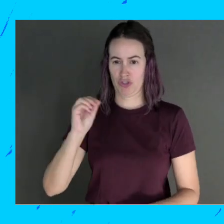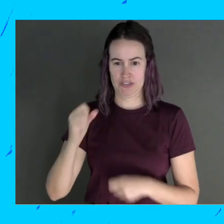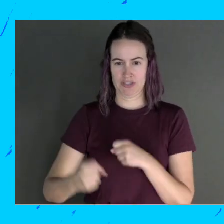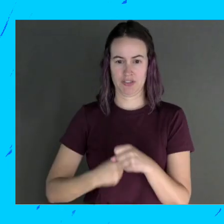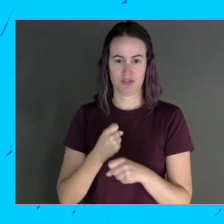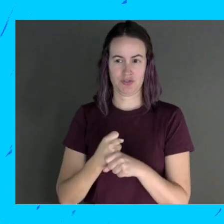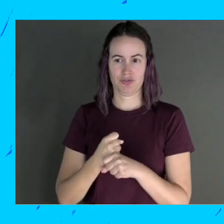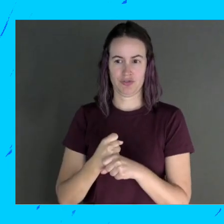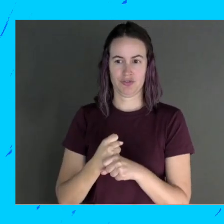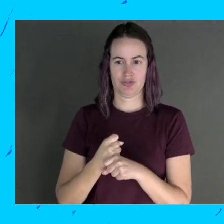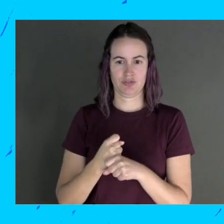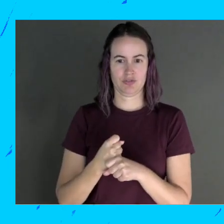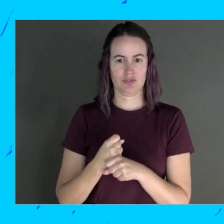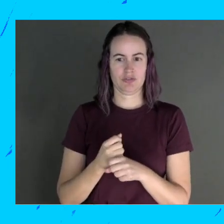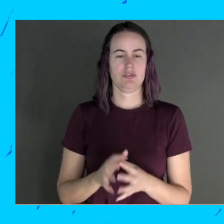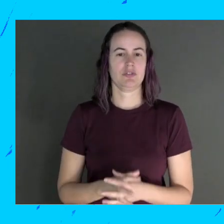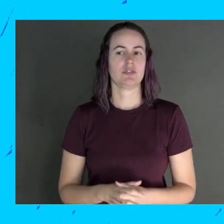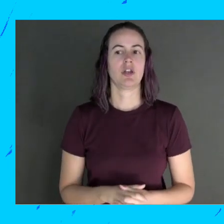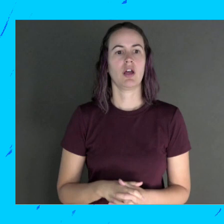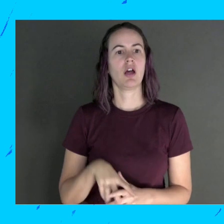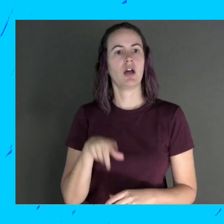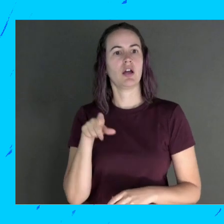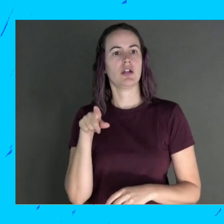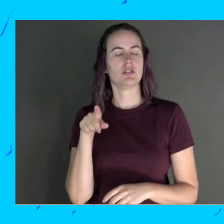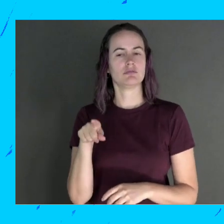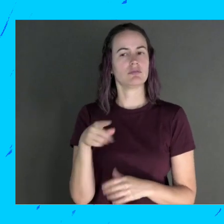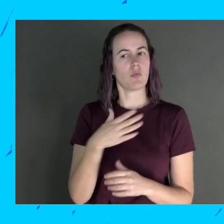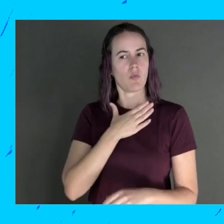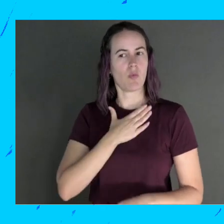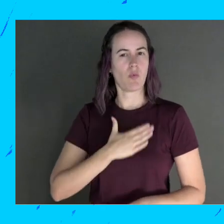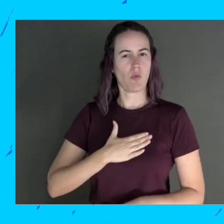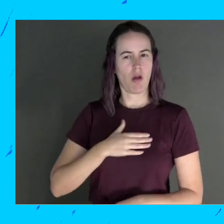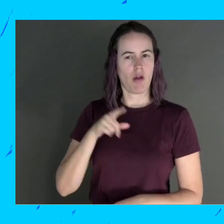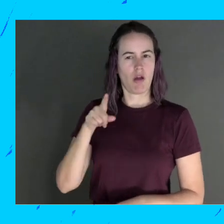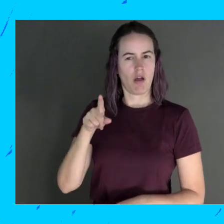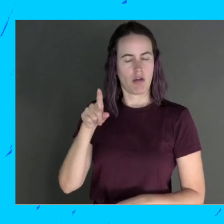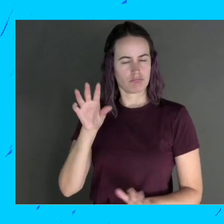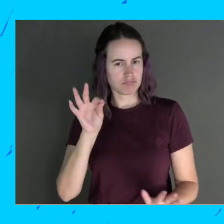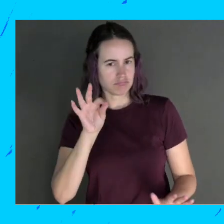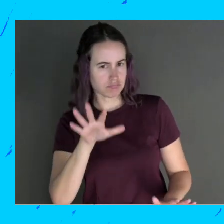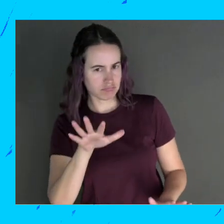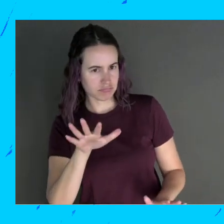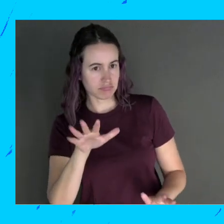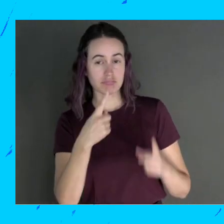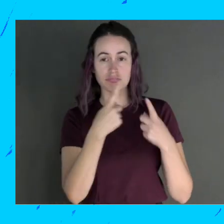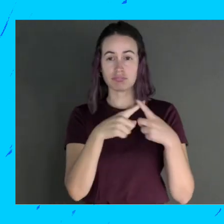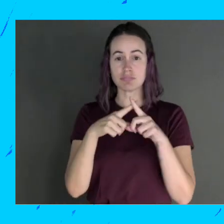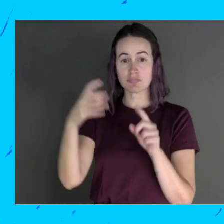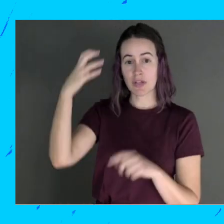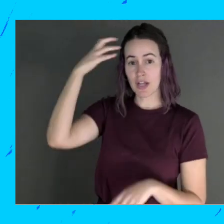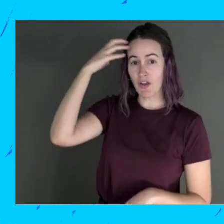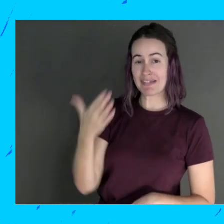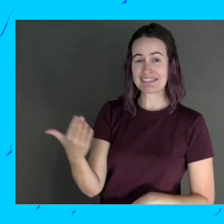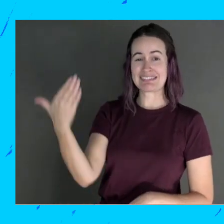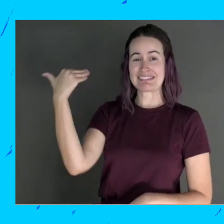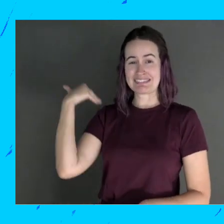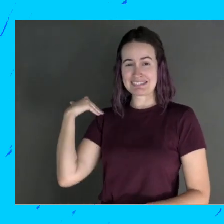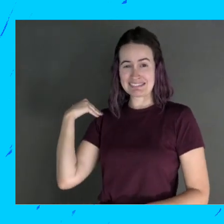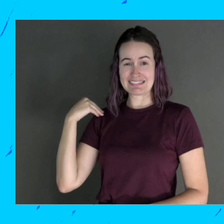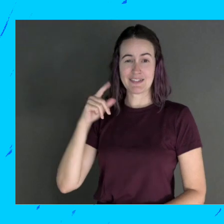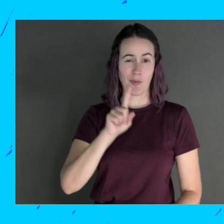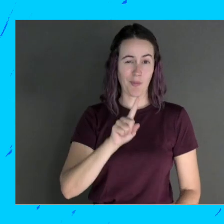de la CDE, que es el trabajo que es muy importante para este trabajo. Quisiera recordar que los gobiernos del